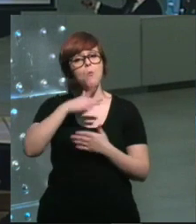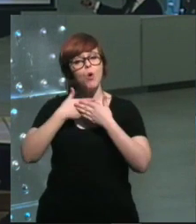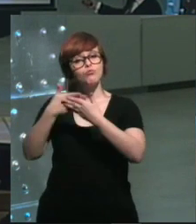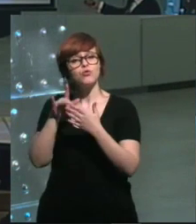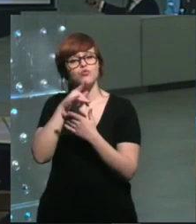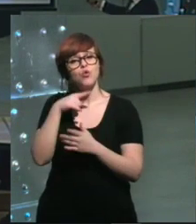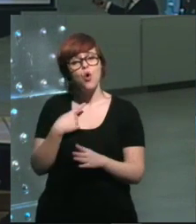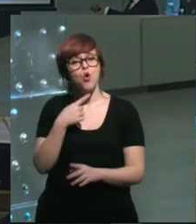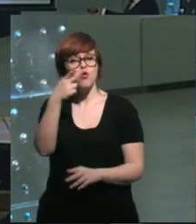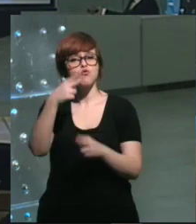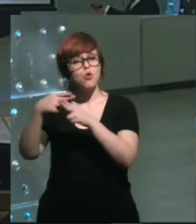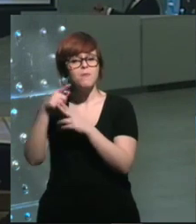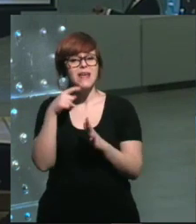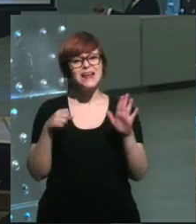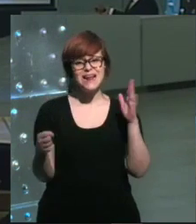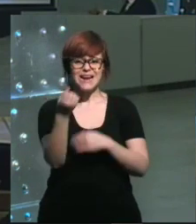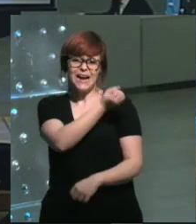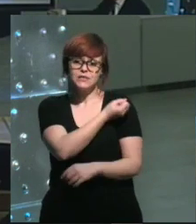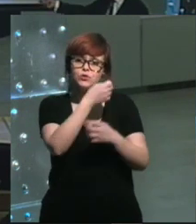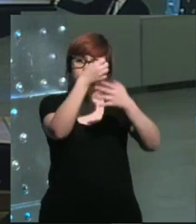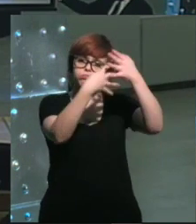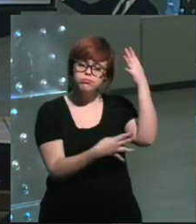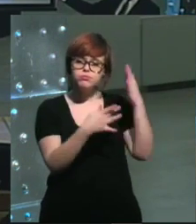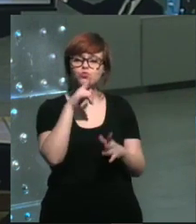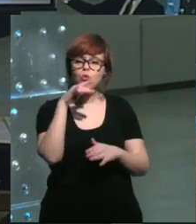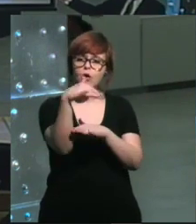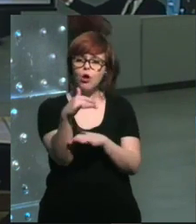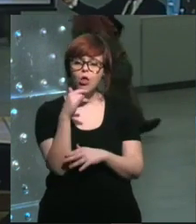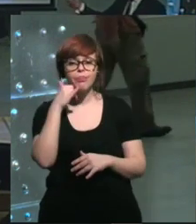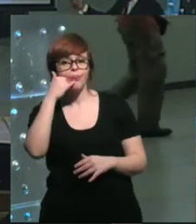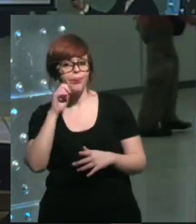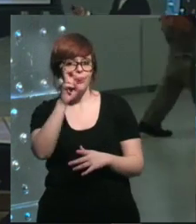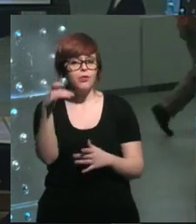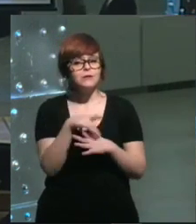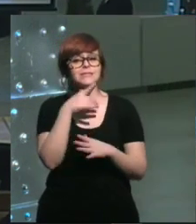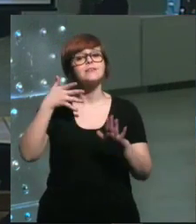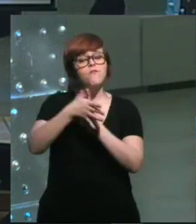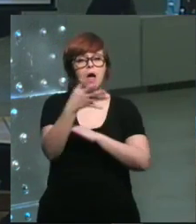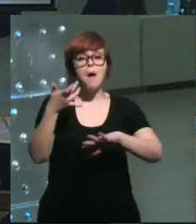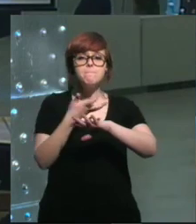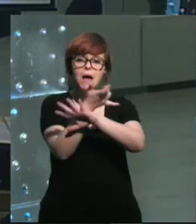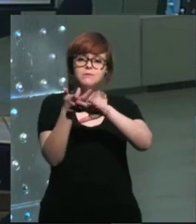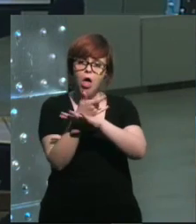gente que encuentra en la calle, los correos, los teléfonos y una vez más se vuelve a retroalimentar la base de datos.